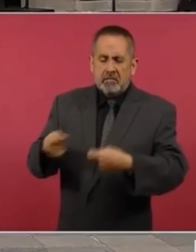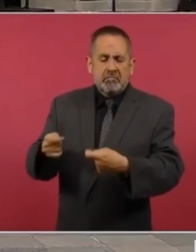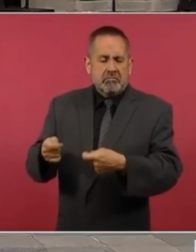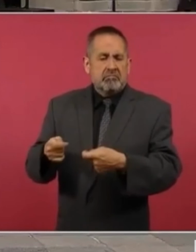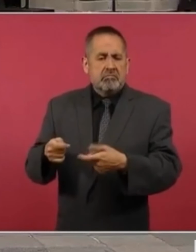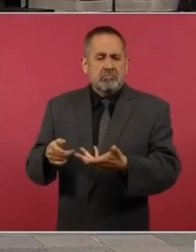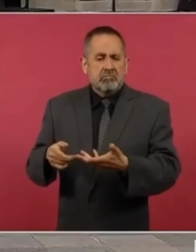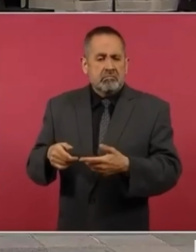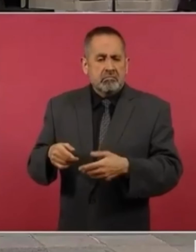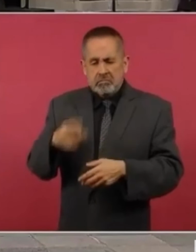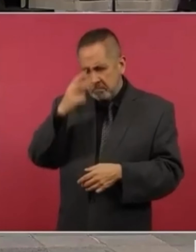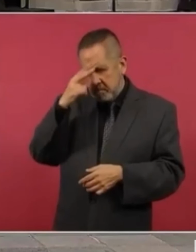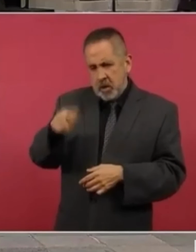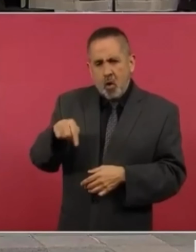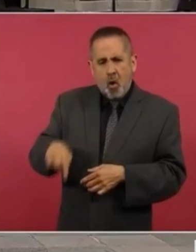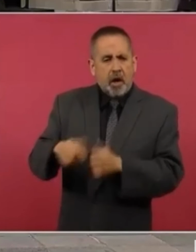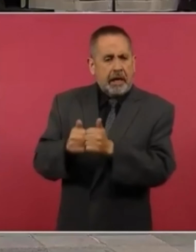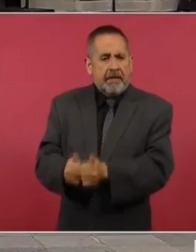los que abandonan nuestro país,